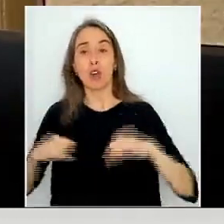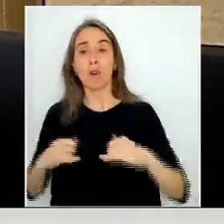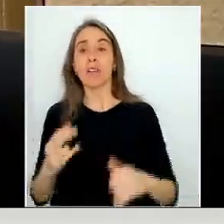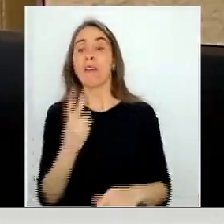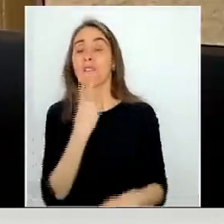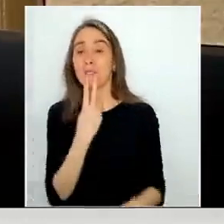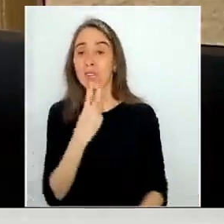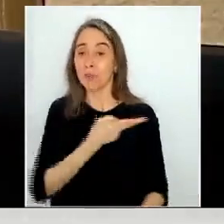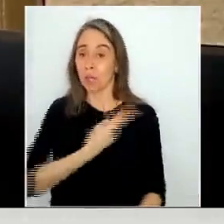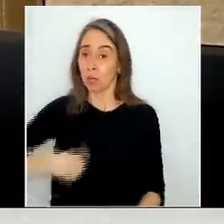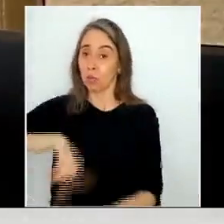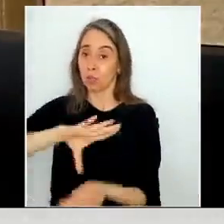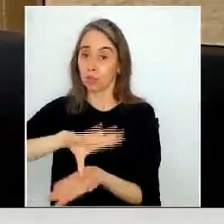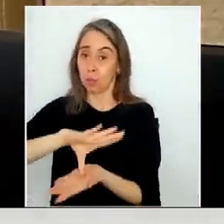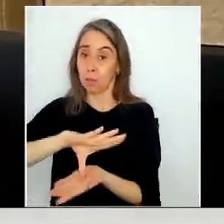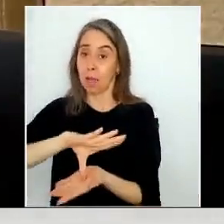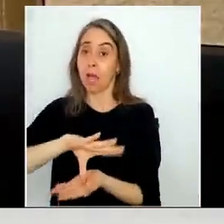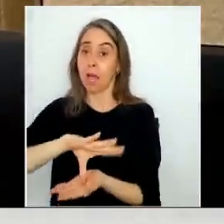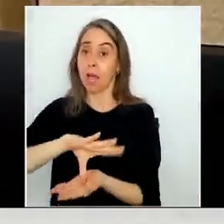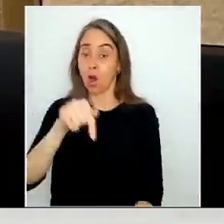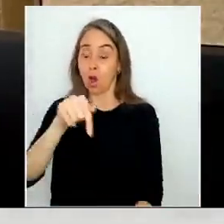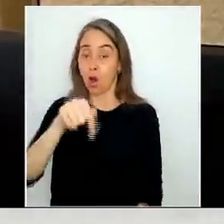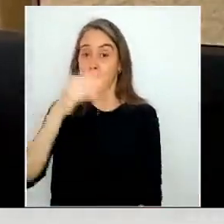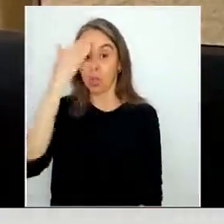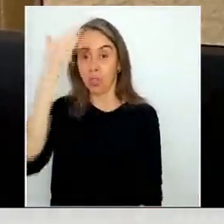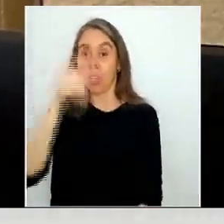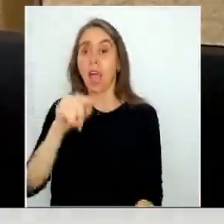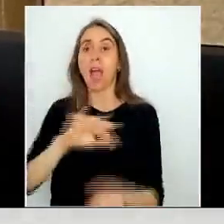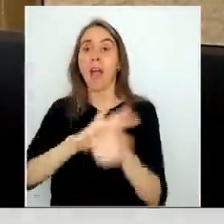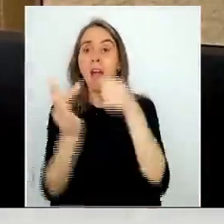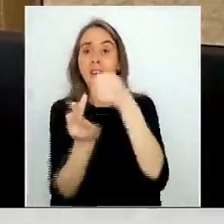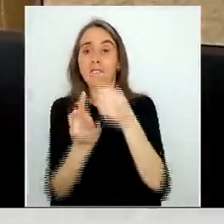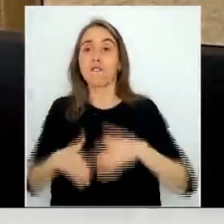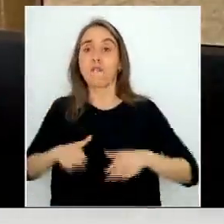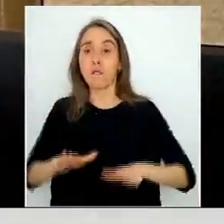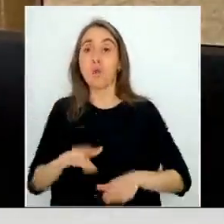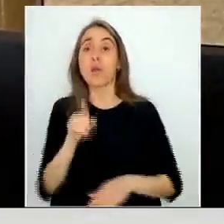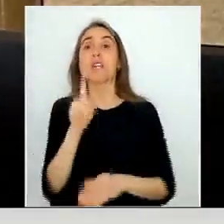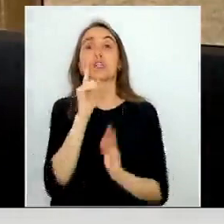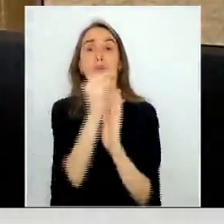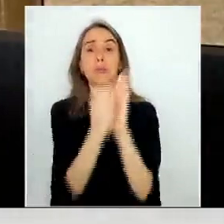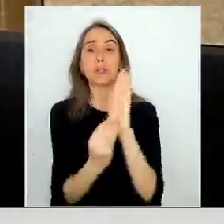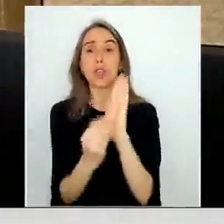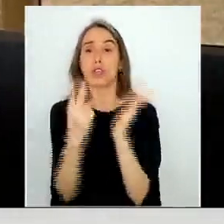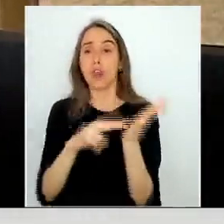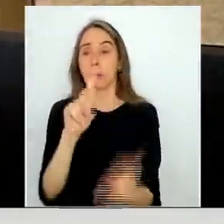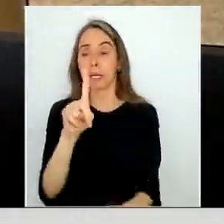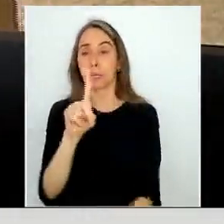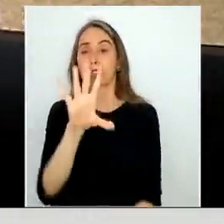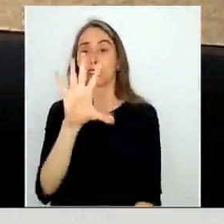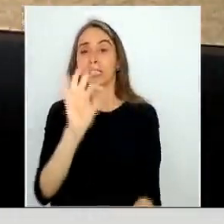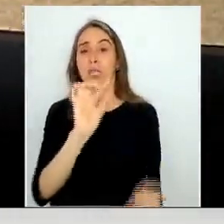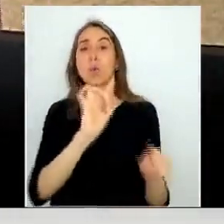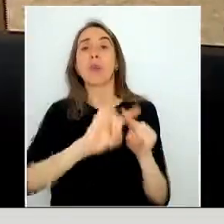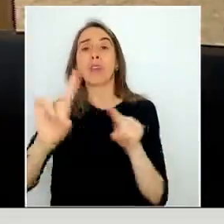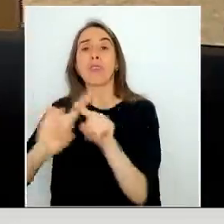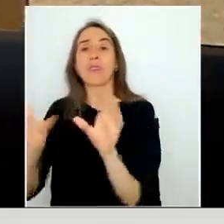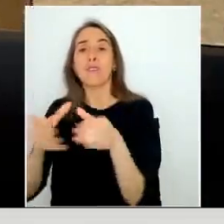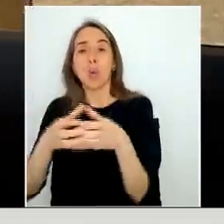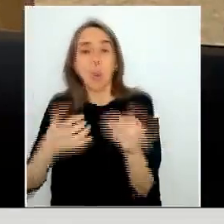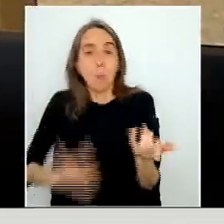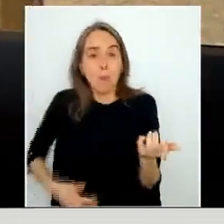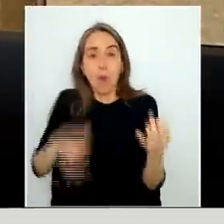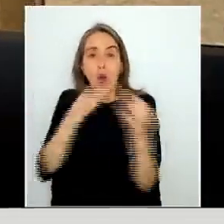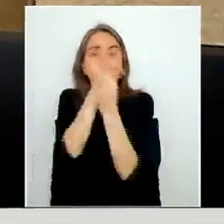país hoy día esta fundación tiene el 2001 tenía catastrada 50 orquestas y hoy hay más de